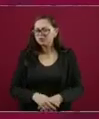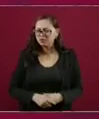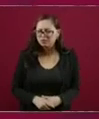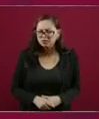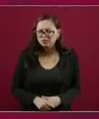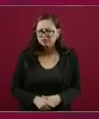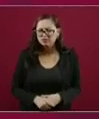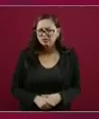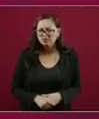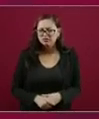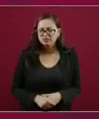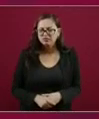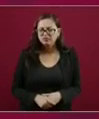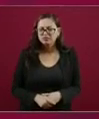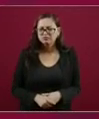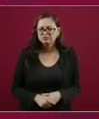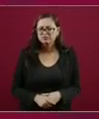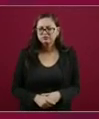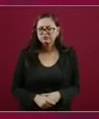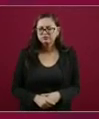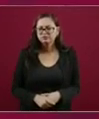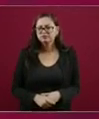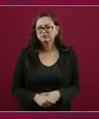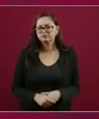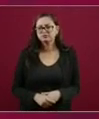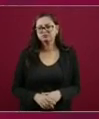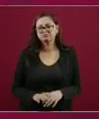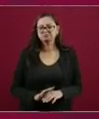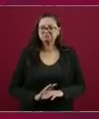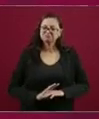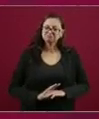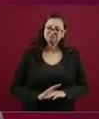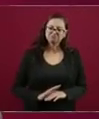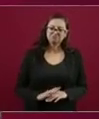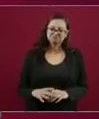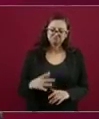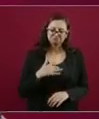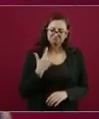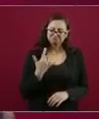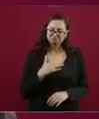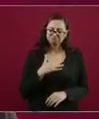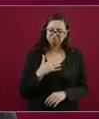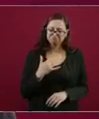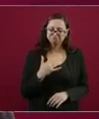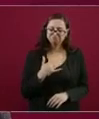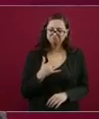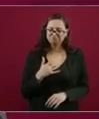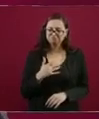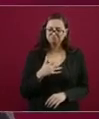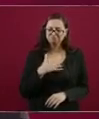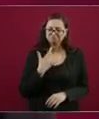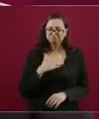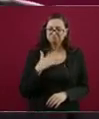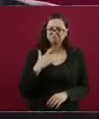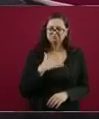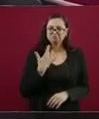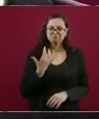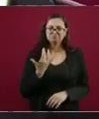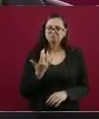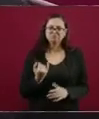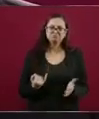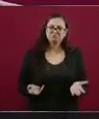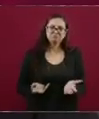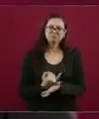entonces por eso se decidió qué como en otros